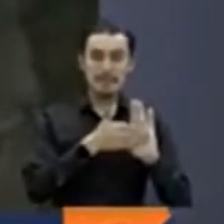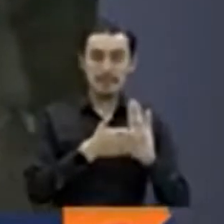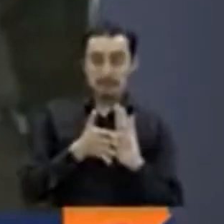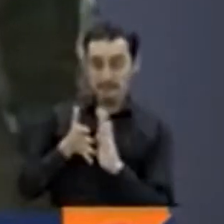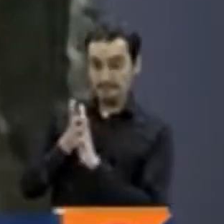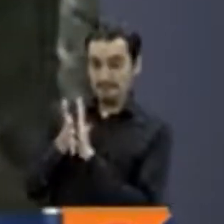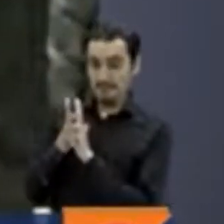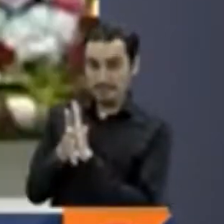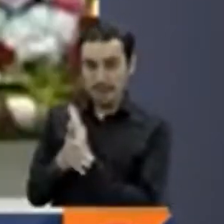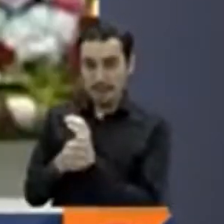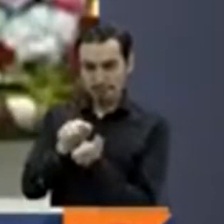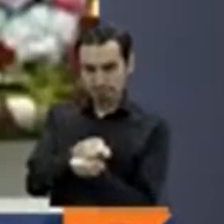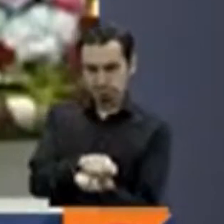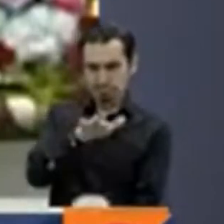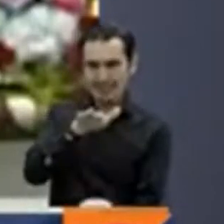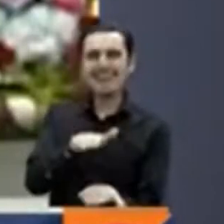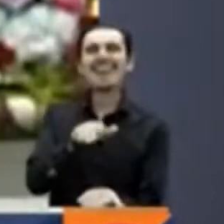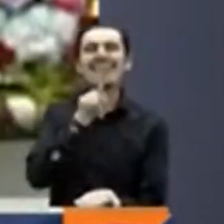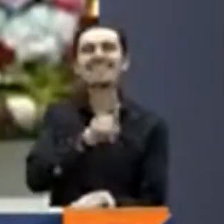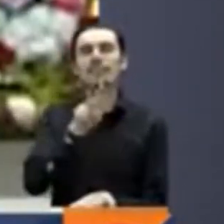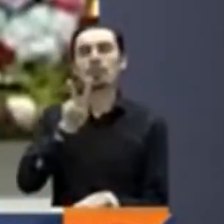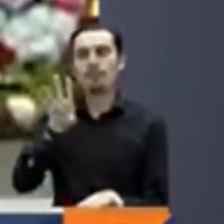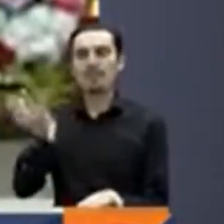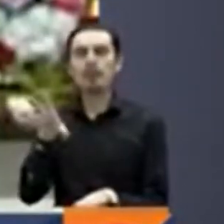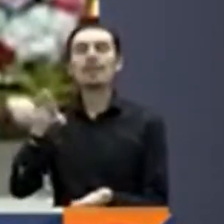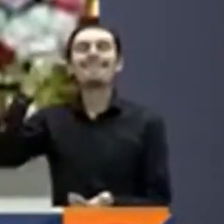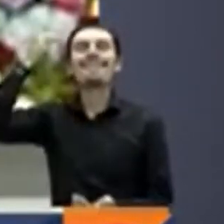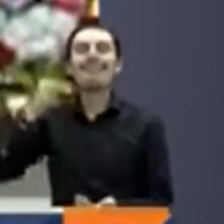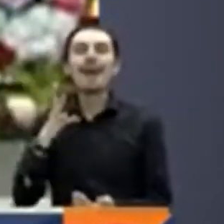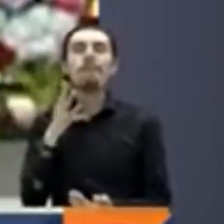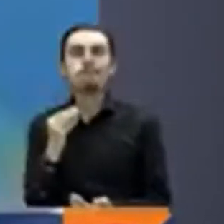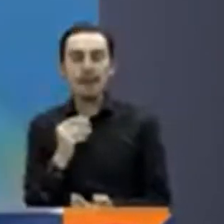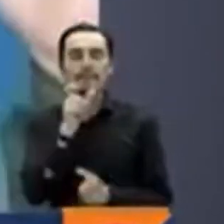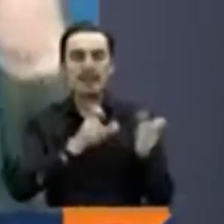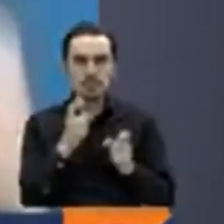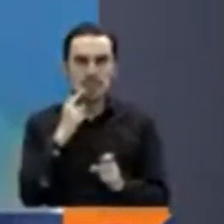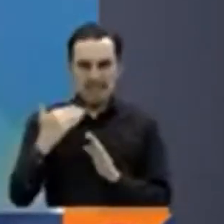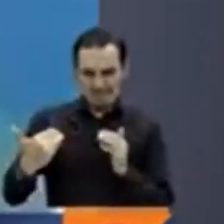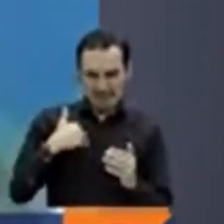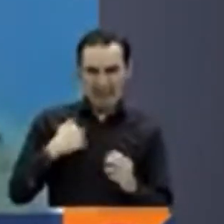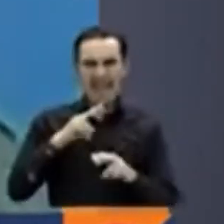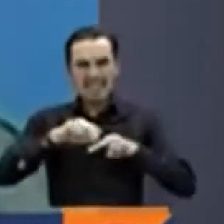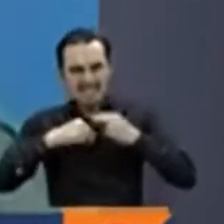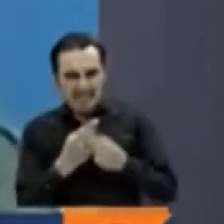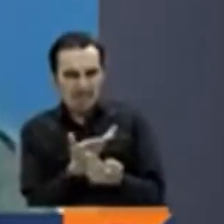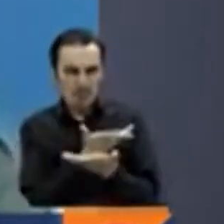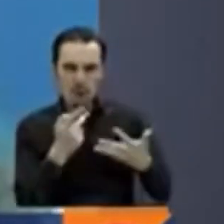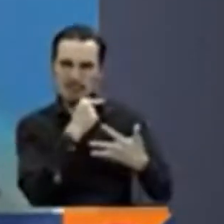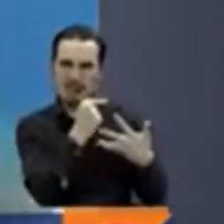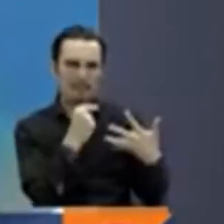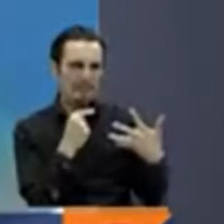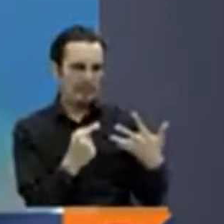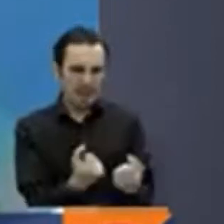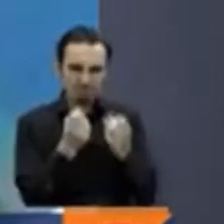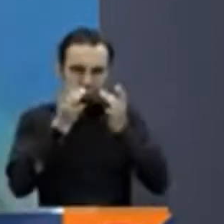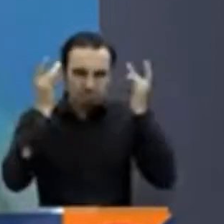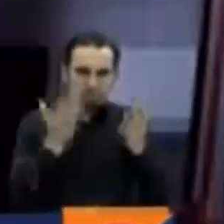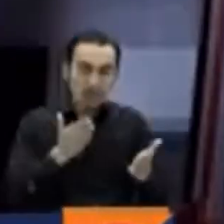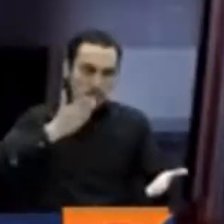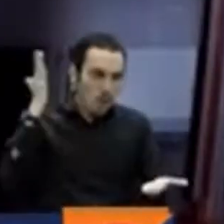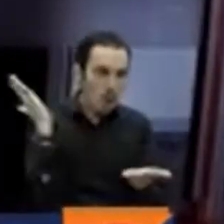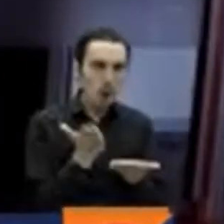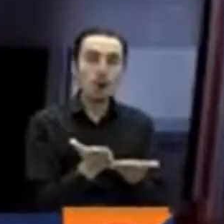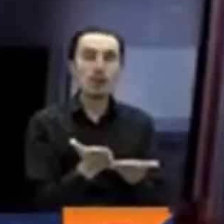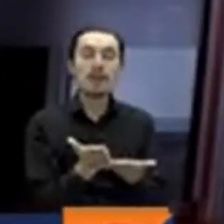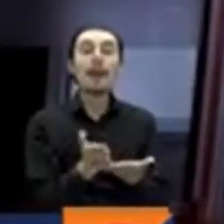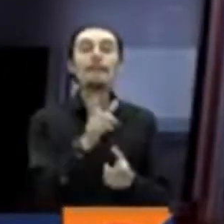incluye 122 casos documentados de personas sometidas a tortura, violencia sexual y otros abusos cometidos presuntamente